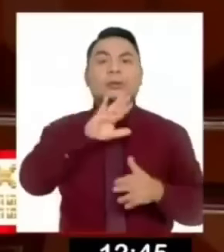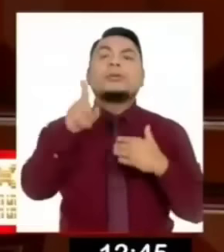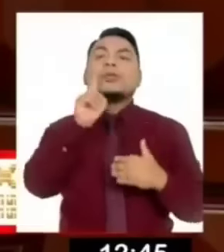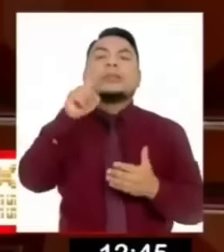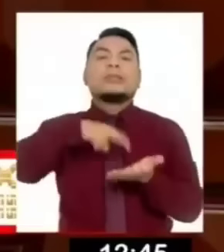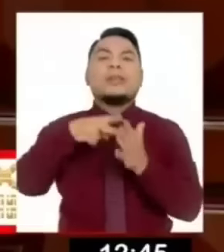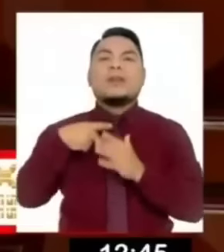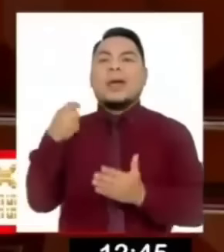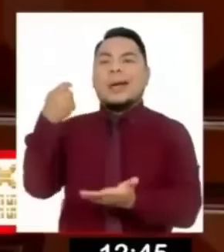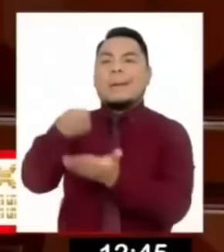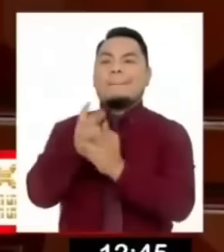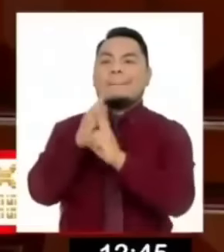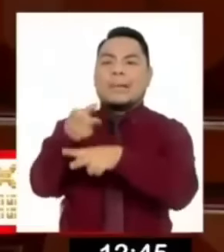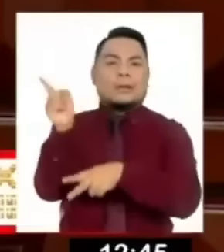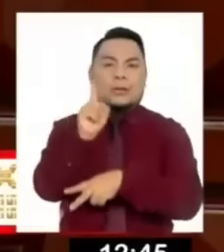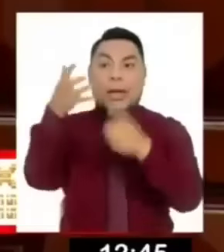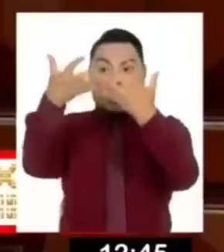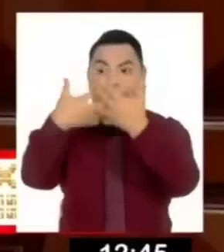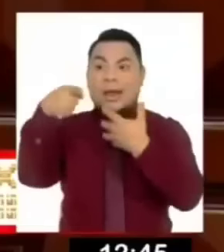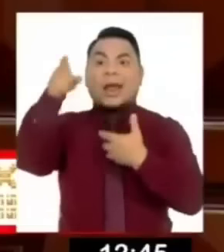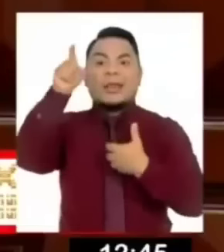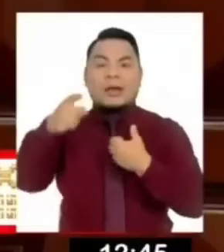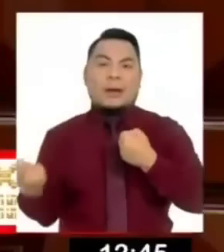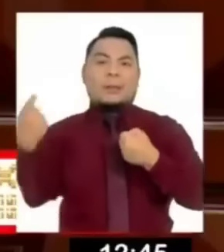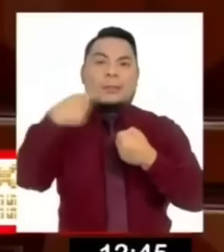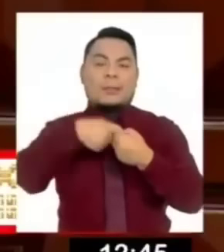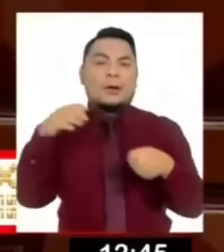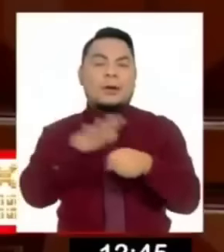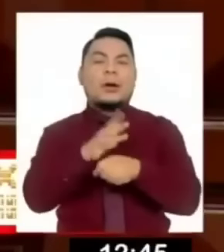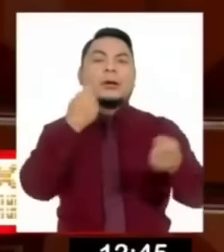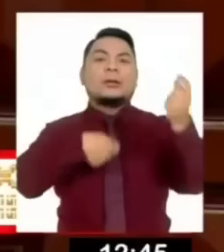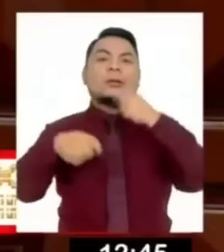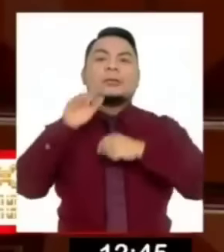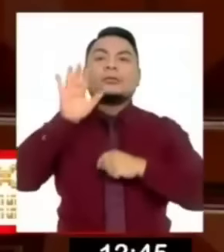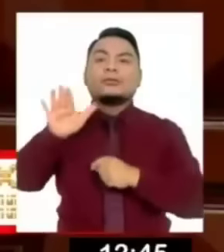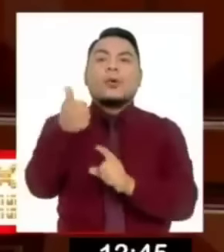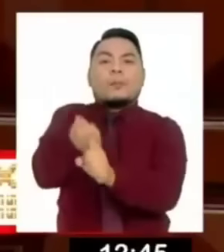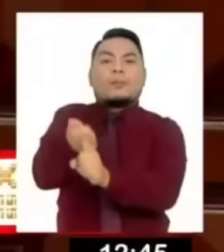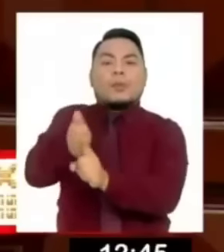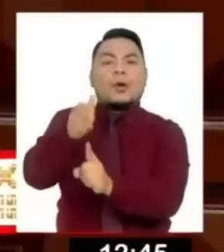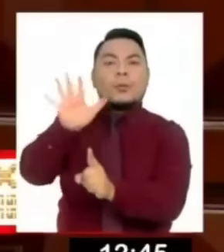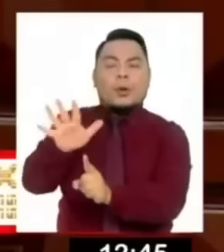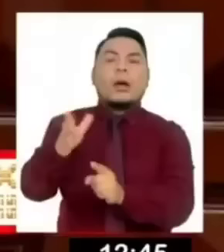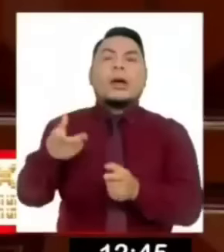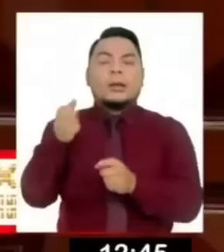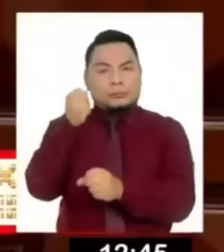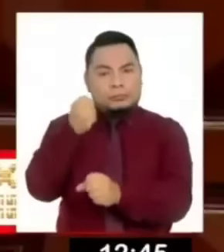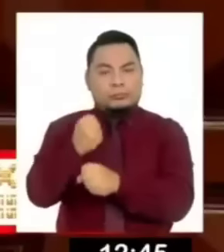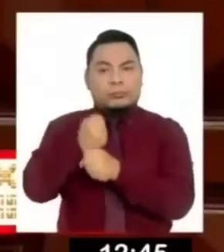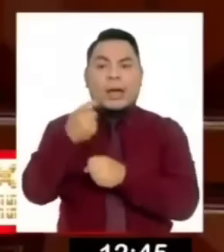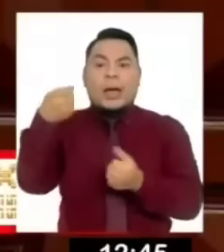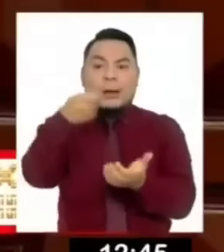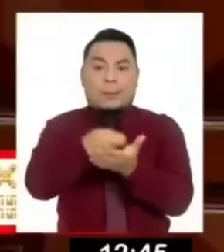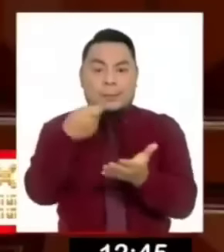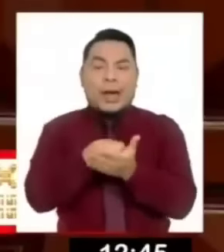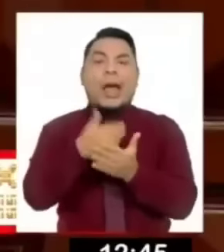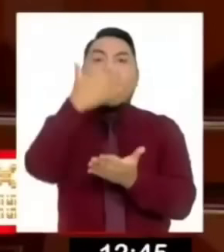públicos, pues esta empresa deberá participar plenamente en el mercado con sus recursos propios, pero con una tasa de